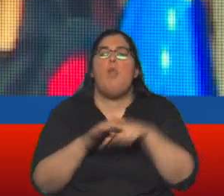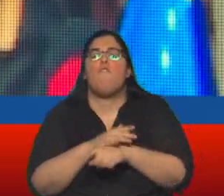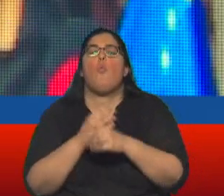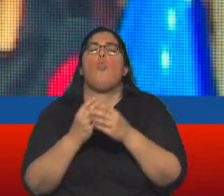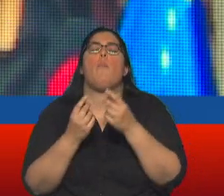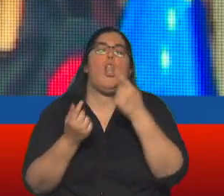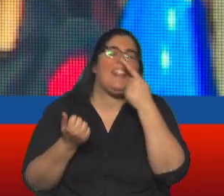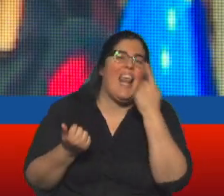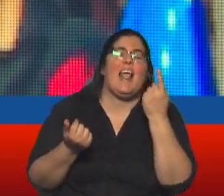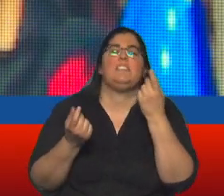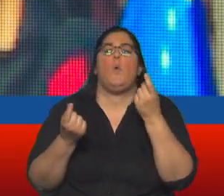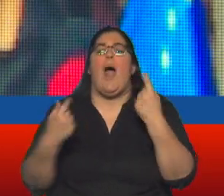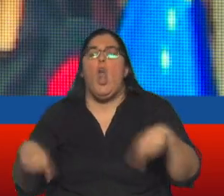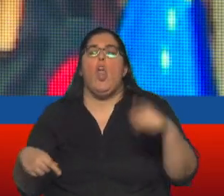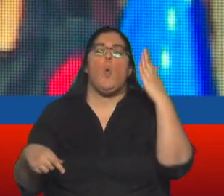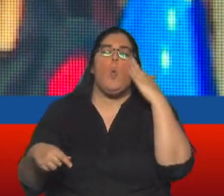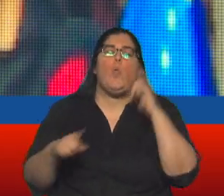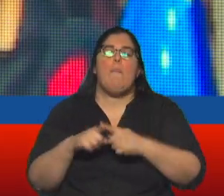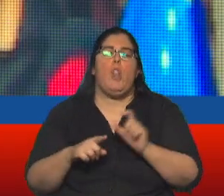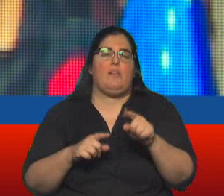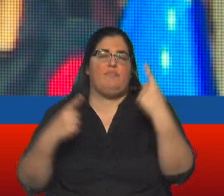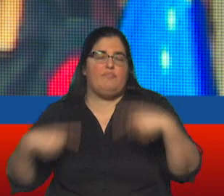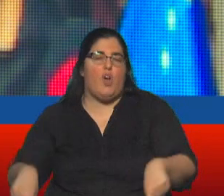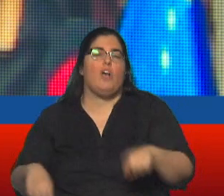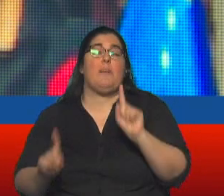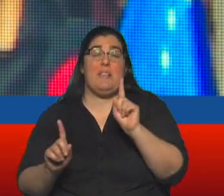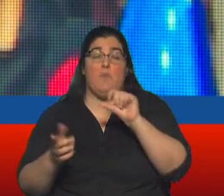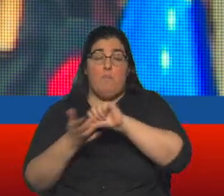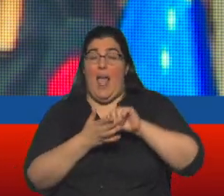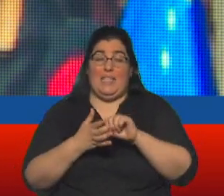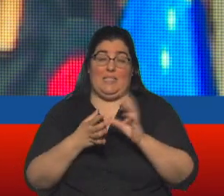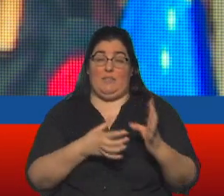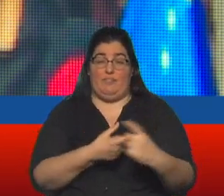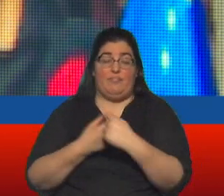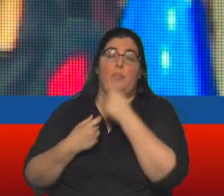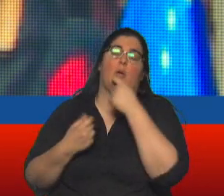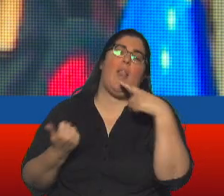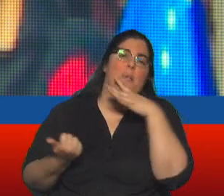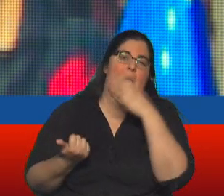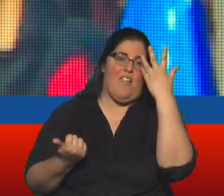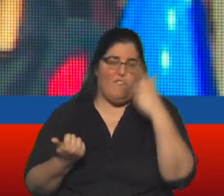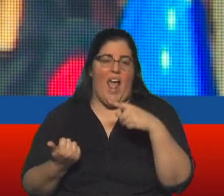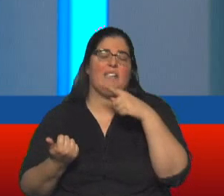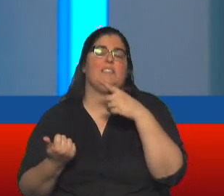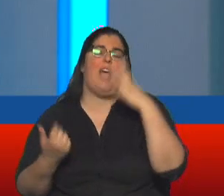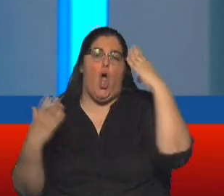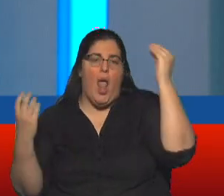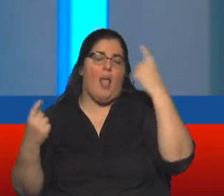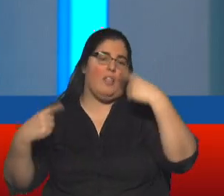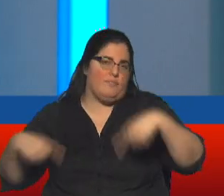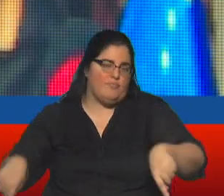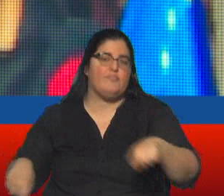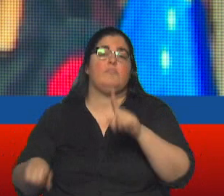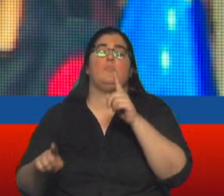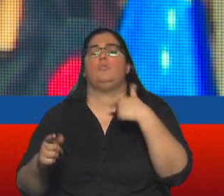de intereses, de culturas políticas, de los miembros de la Unión Europea original, hablo de Alemania, de Francia, de Holanda, etcétera, bueno, los miembros después